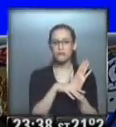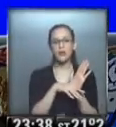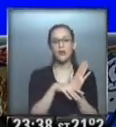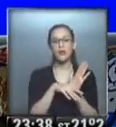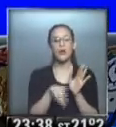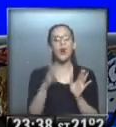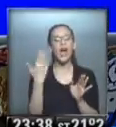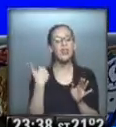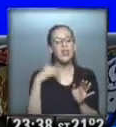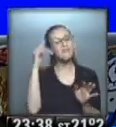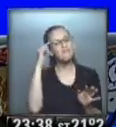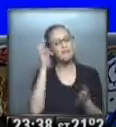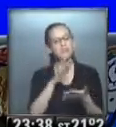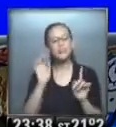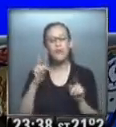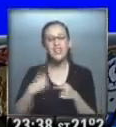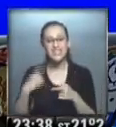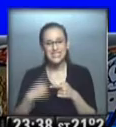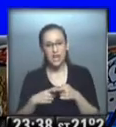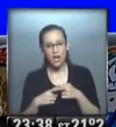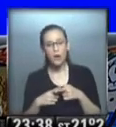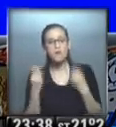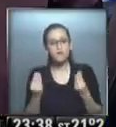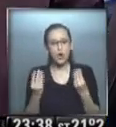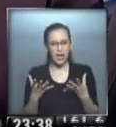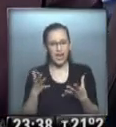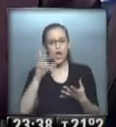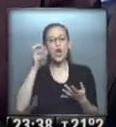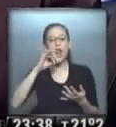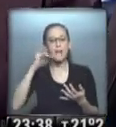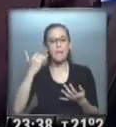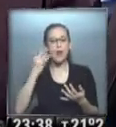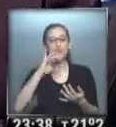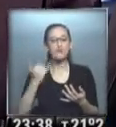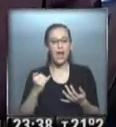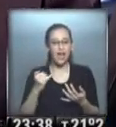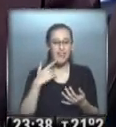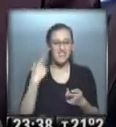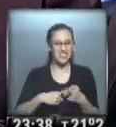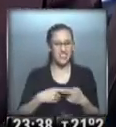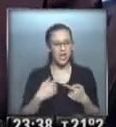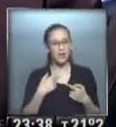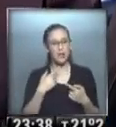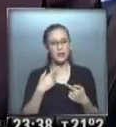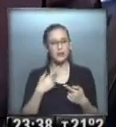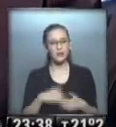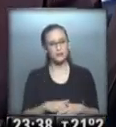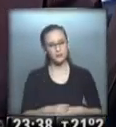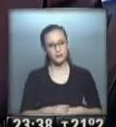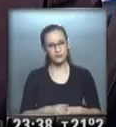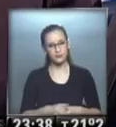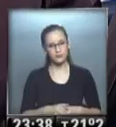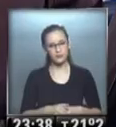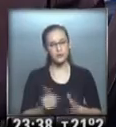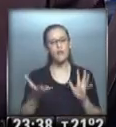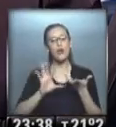quedaste enganchado, que por ahí desde este festival lo escuchaste. Claro, porque eso me llamaba la atención. El Lollapalooza, como que hasta lo que yo decía, me da la sensación de que era como un